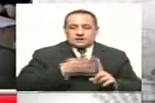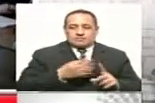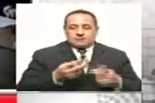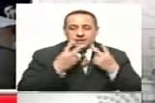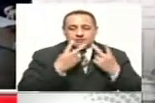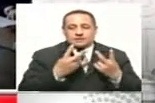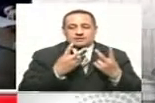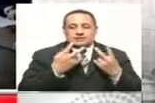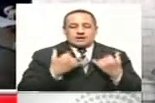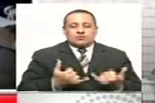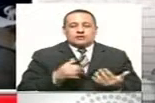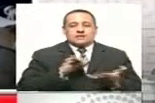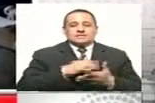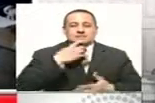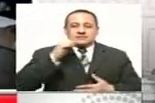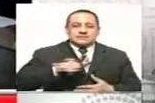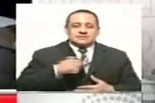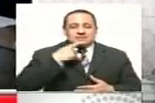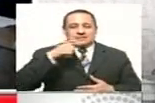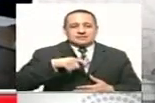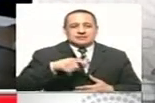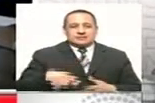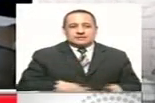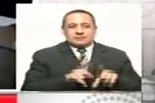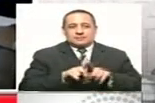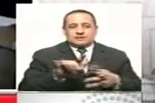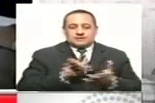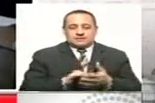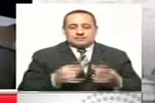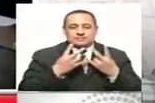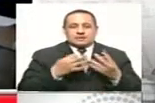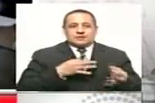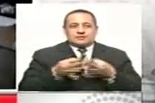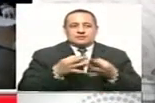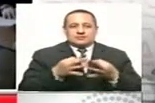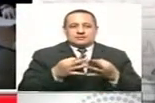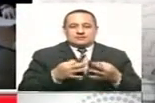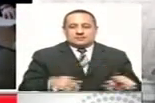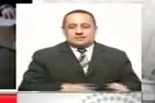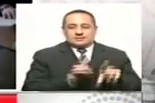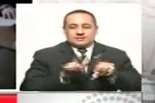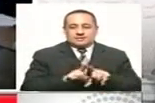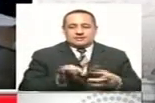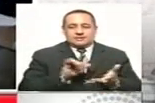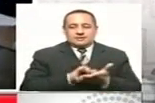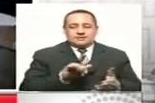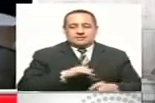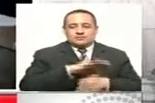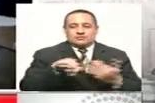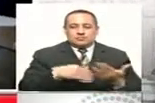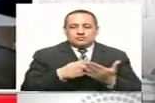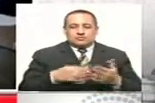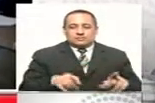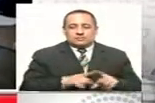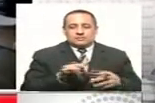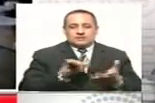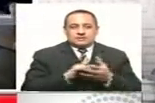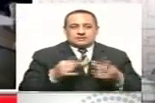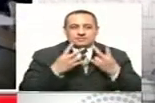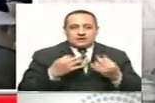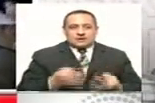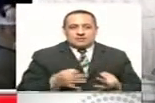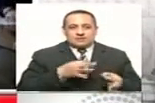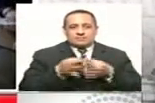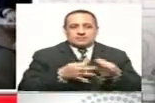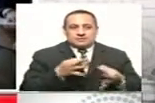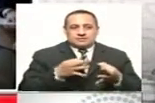mirar si es conveniente o no seguir con estas metodologías, si no. Hay que redireccionar